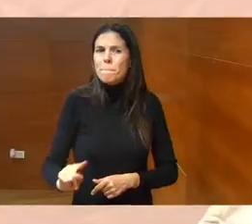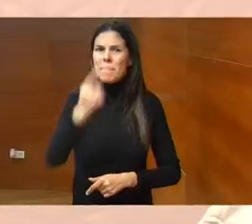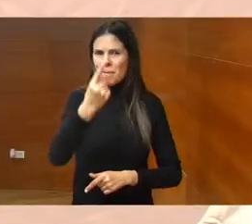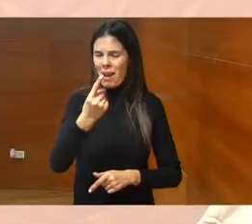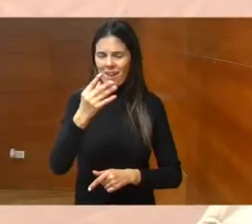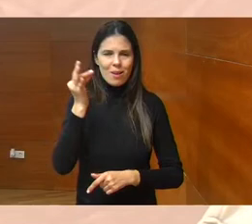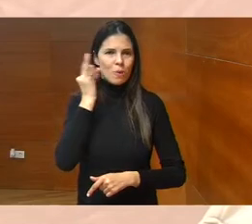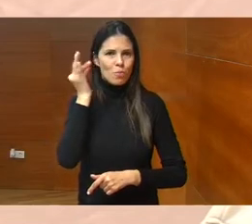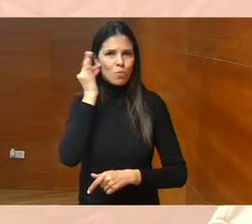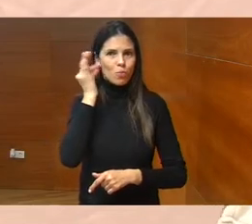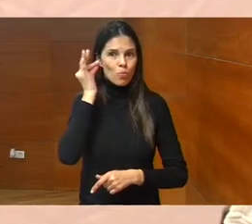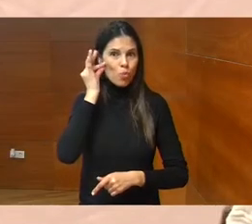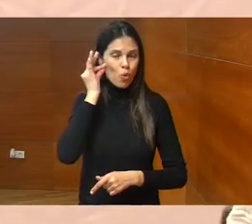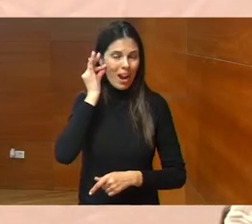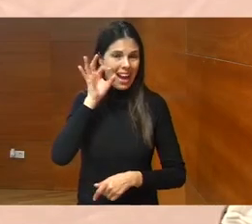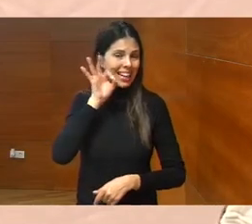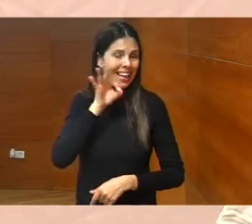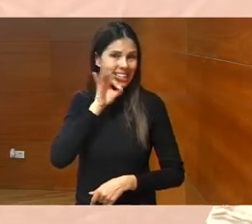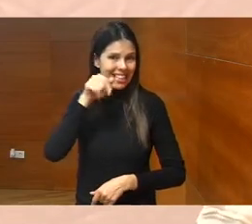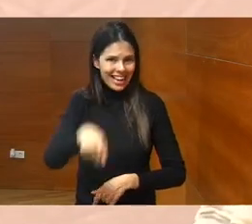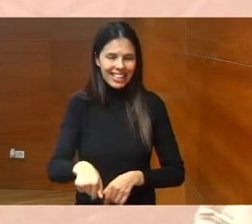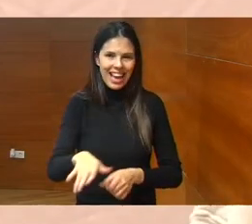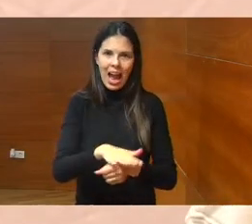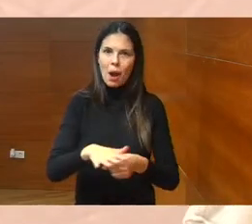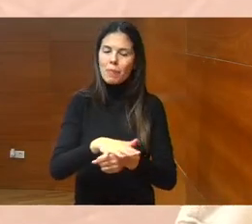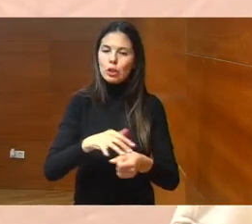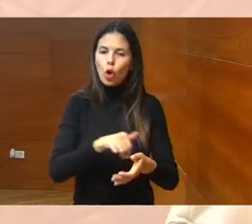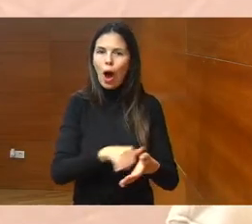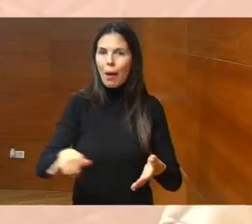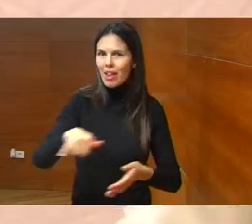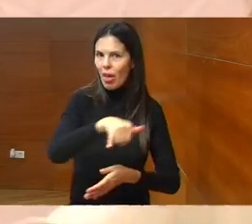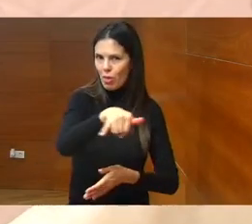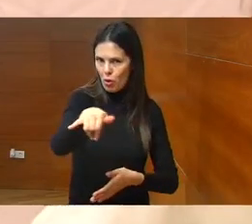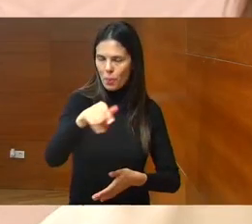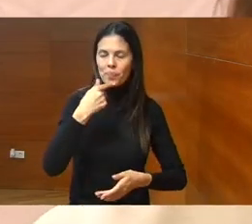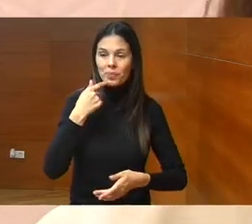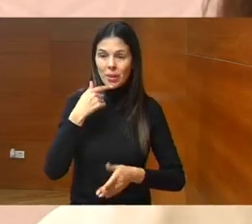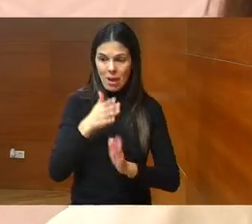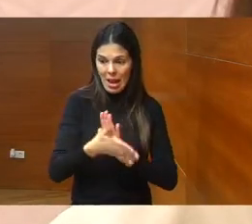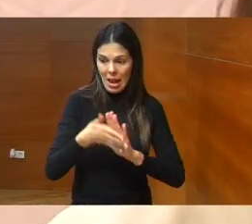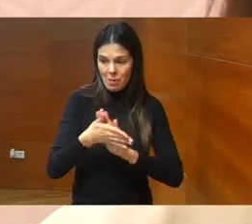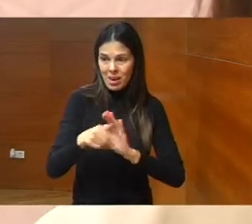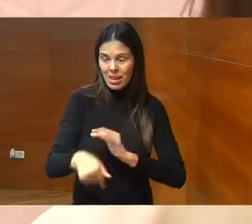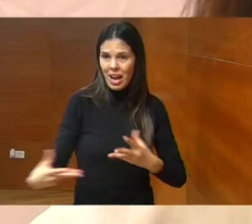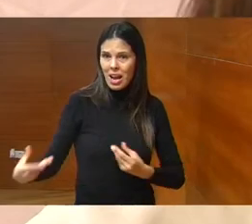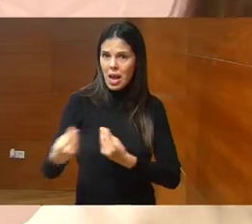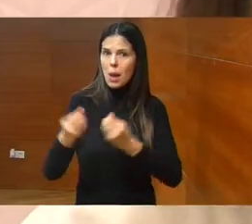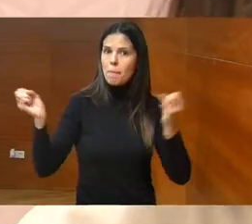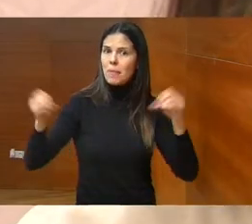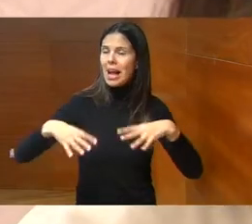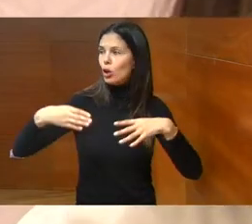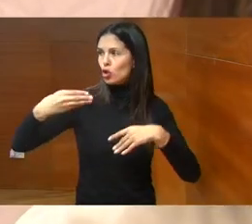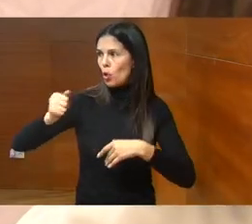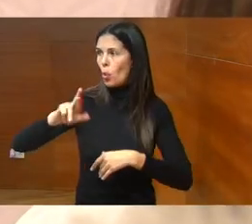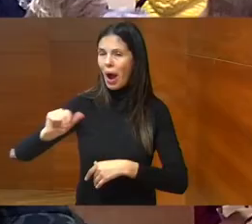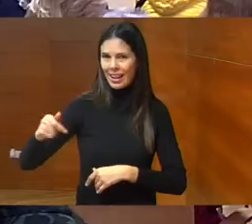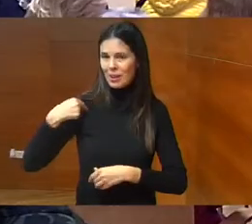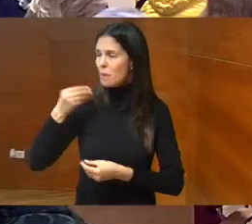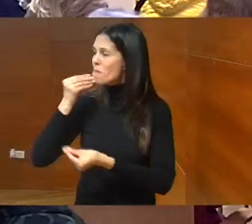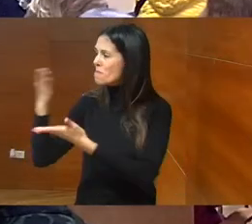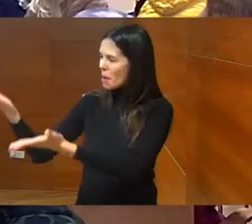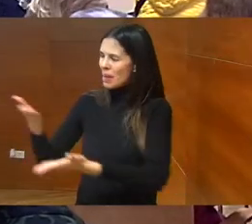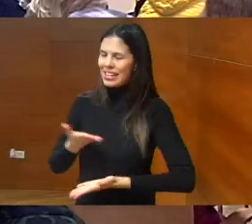Aviación galega para afalar de esta aventureira acompañanos Oye Milagros vara ven vida